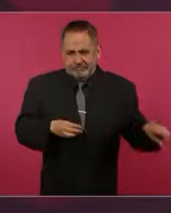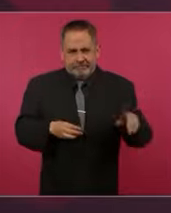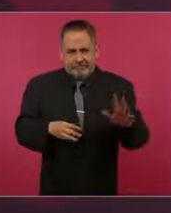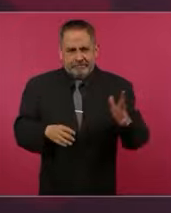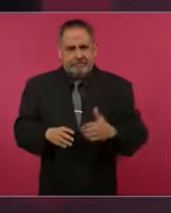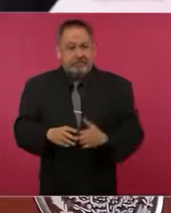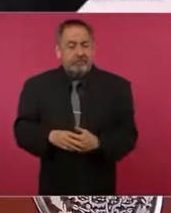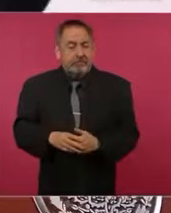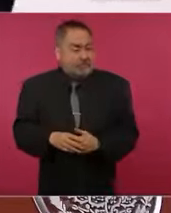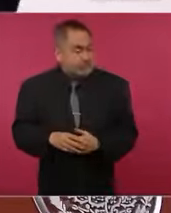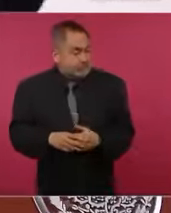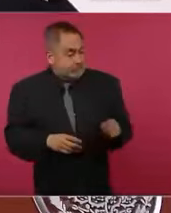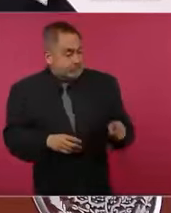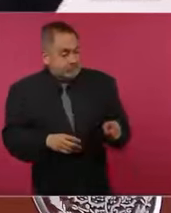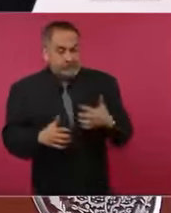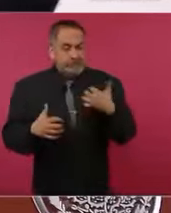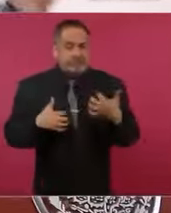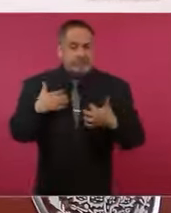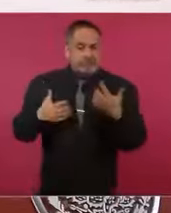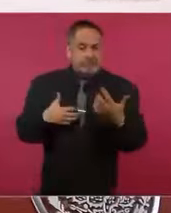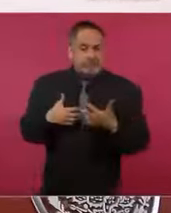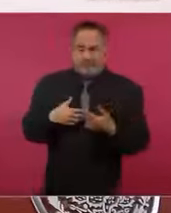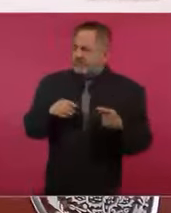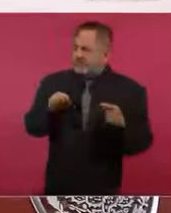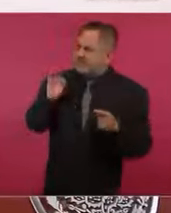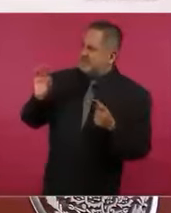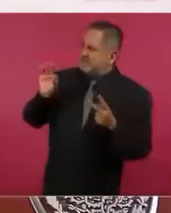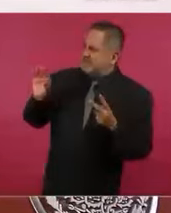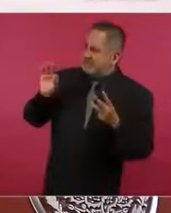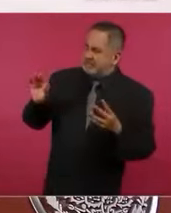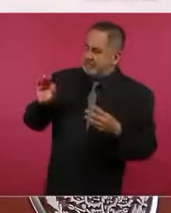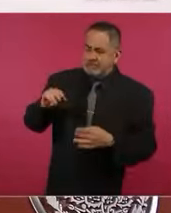ya todo eso, como no les funciona,